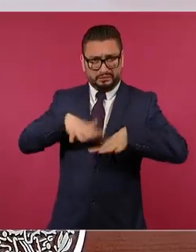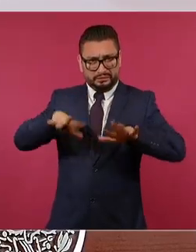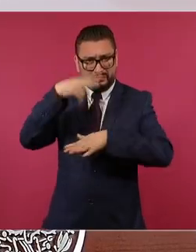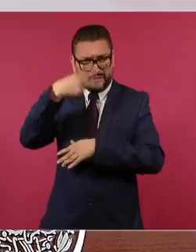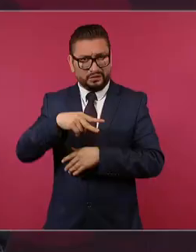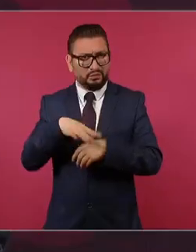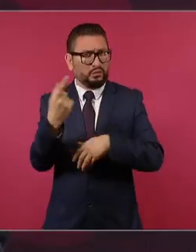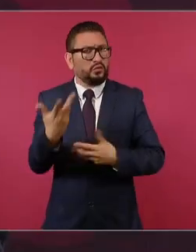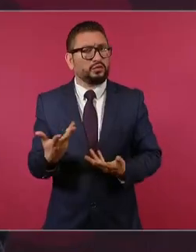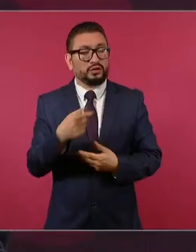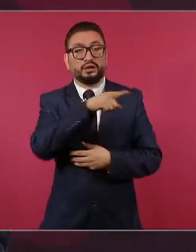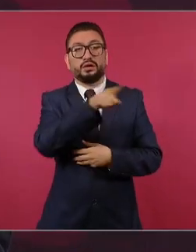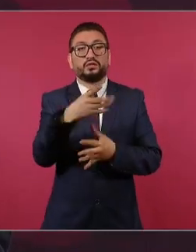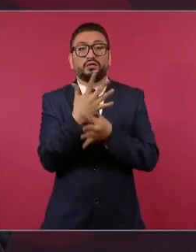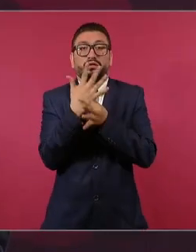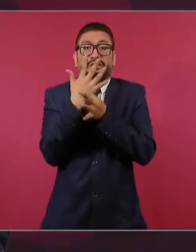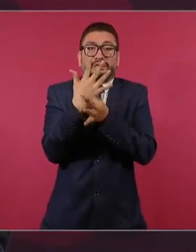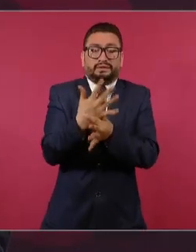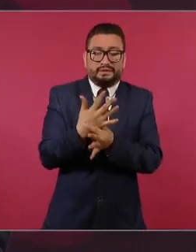¿Por qué hablan de democracia?